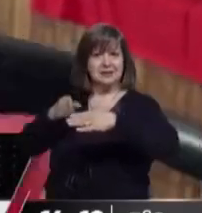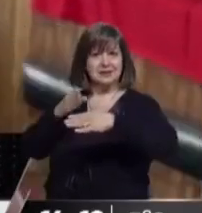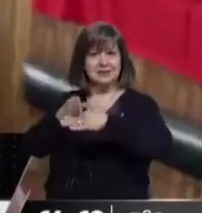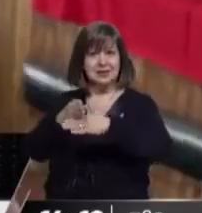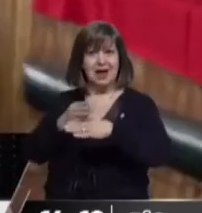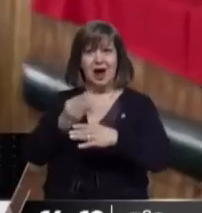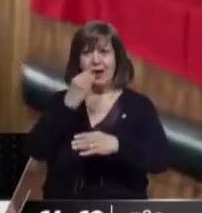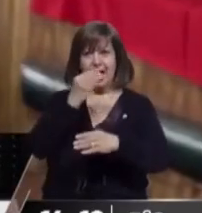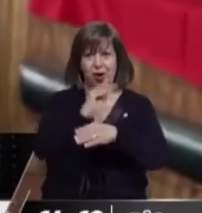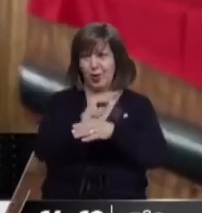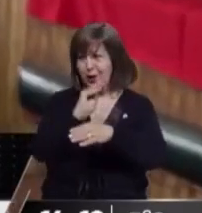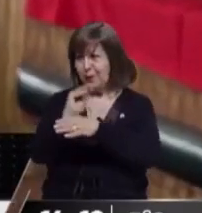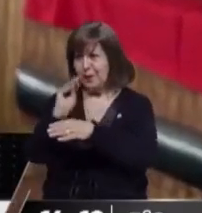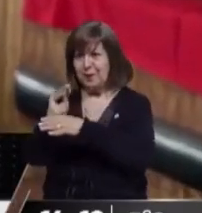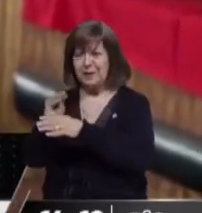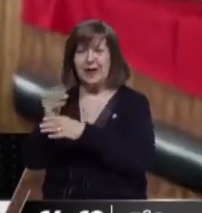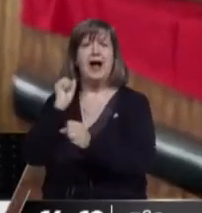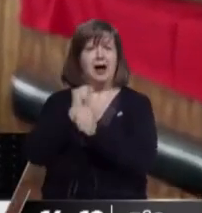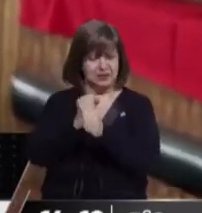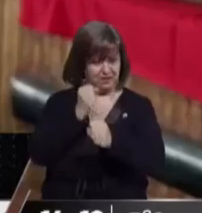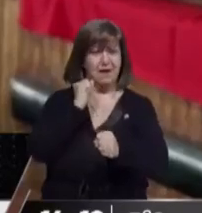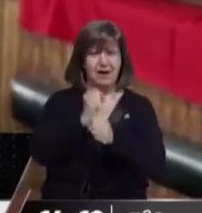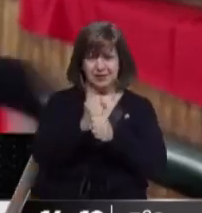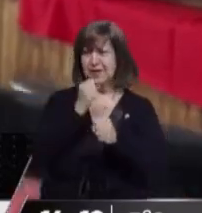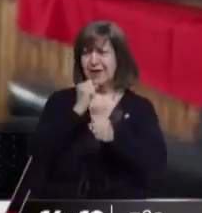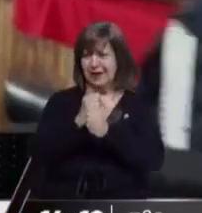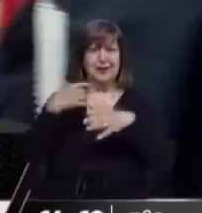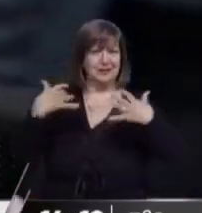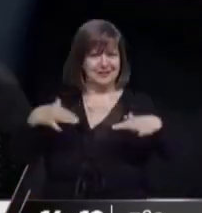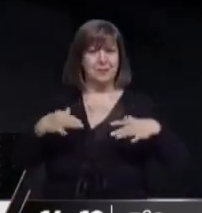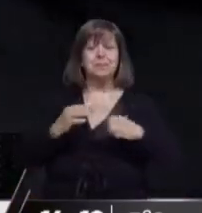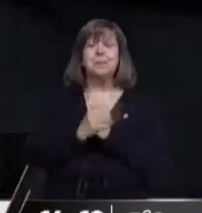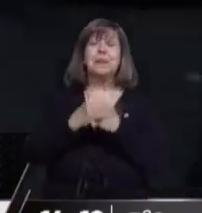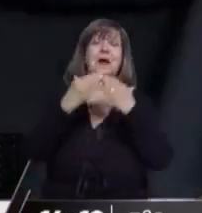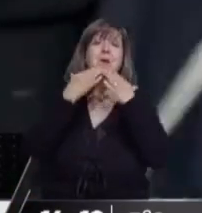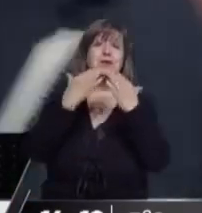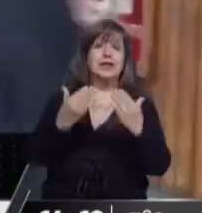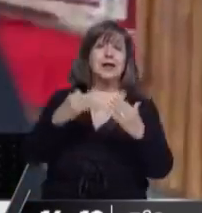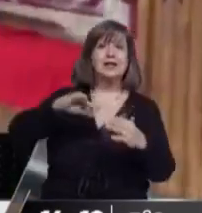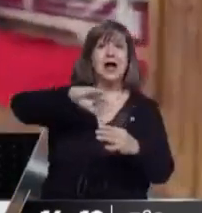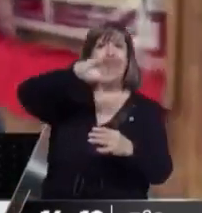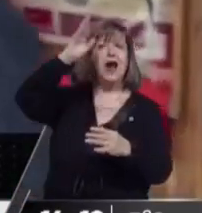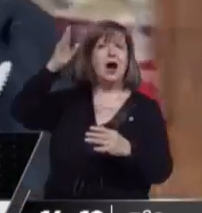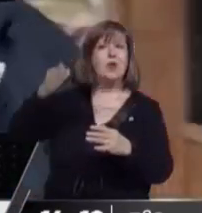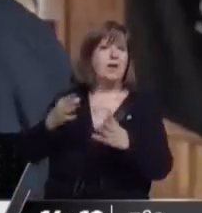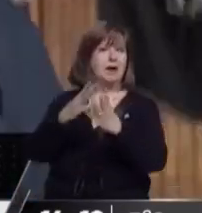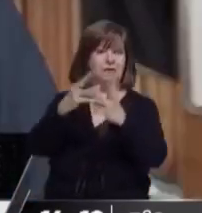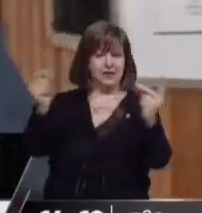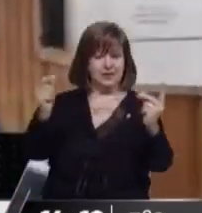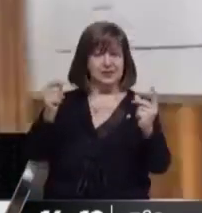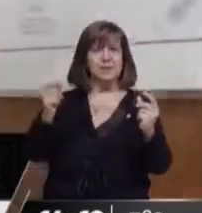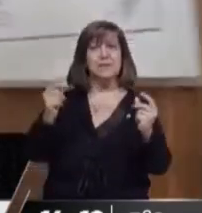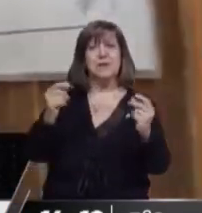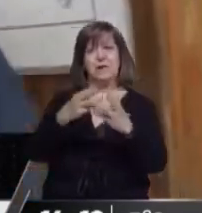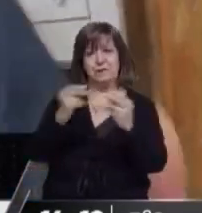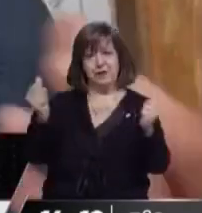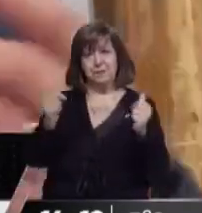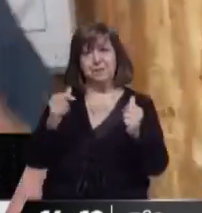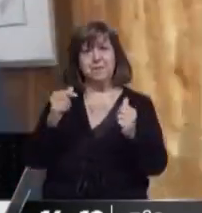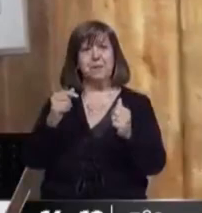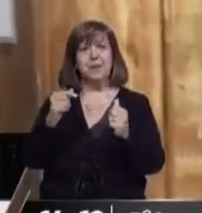comer a toda esta gente a darle de comer y a trabajar gracias a Dios Bueno nos despedimos de las cuevas nosotros estamos volviendo hemos hecho una